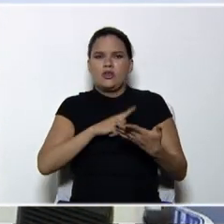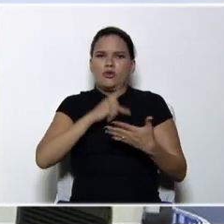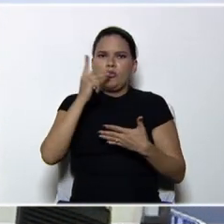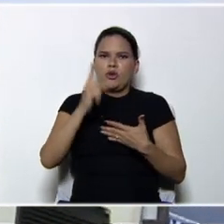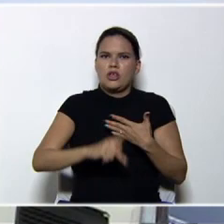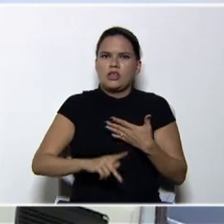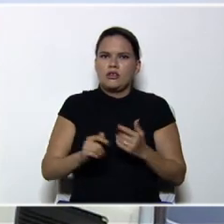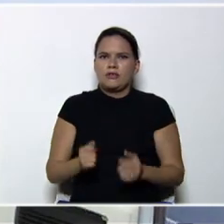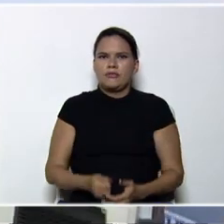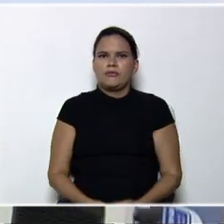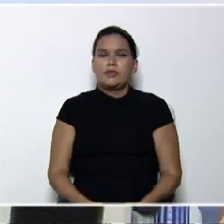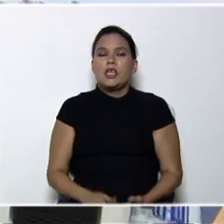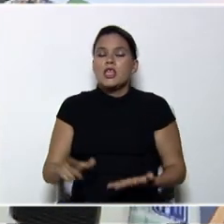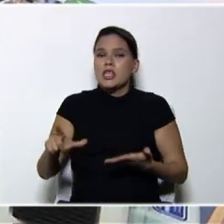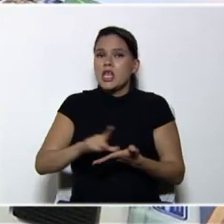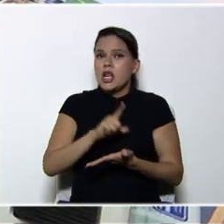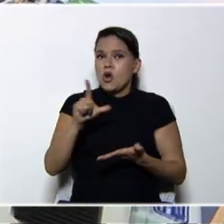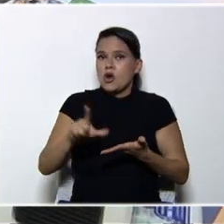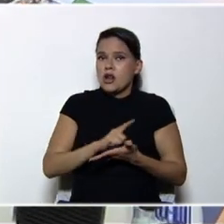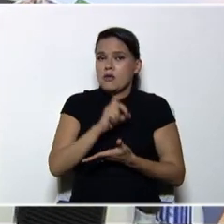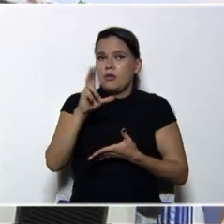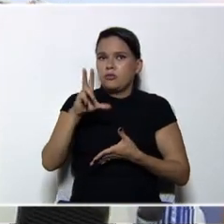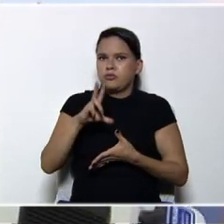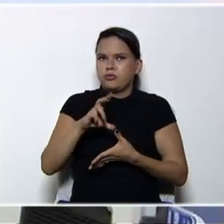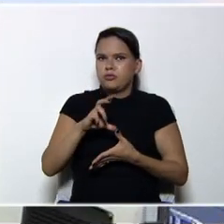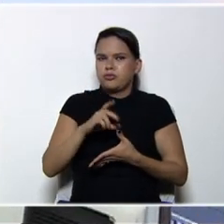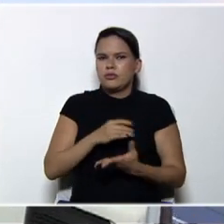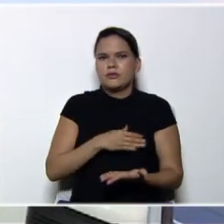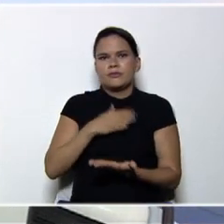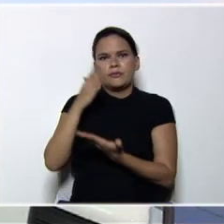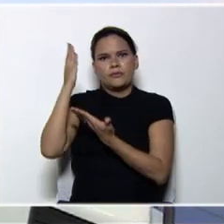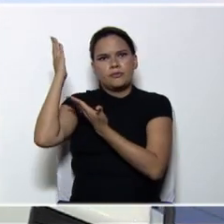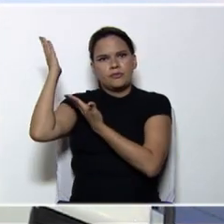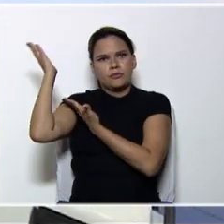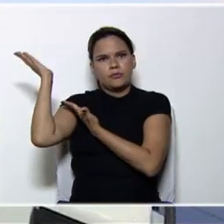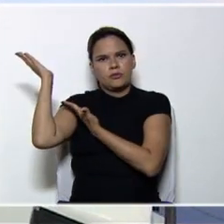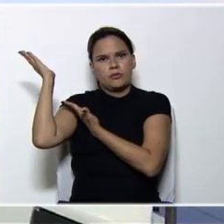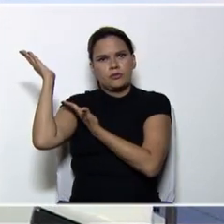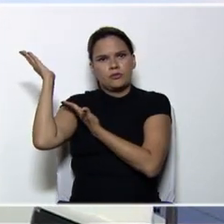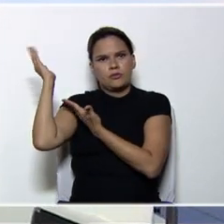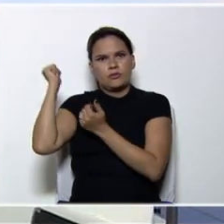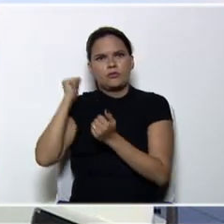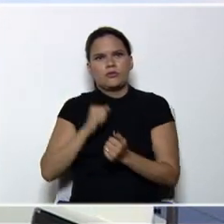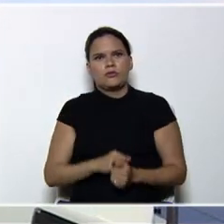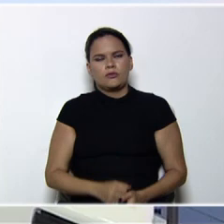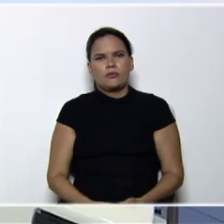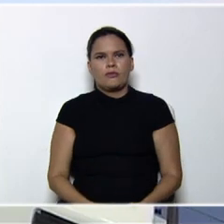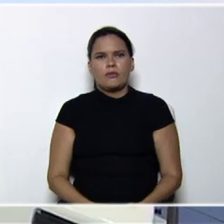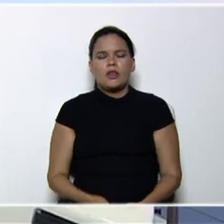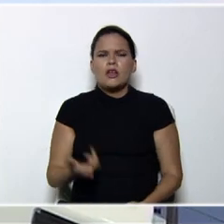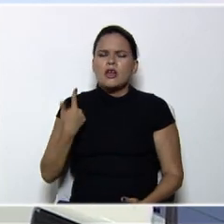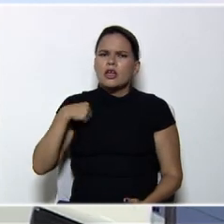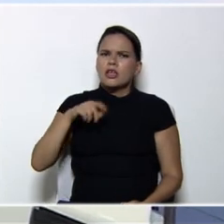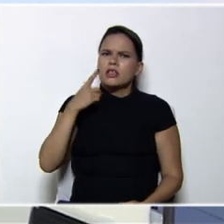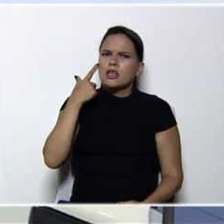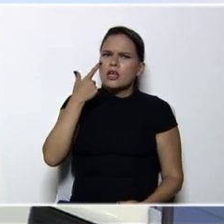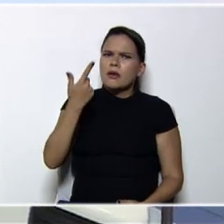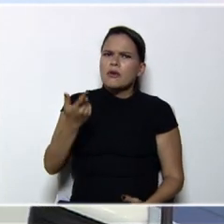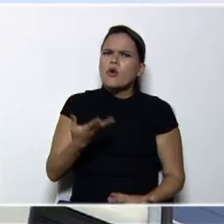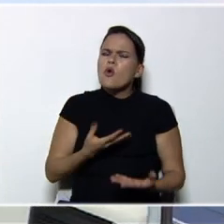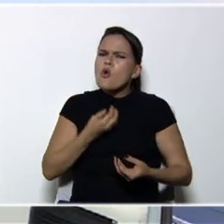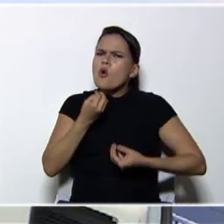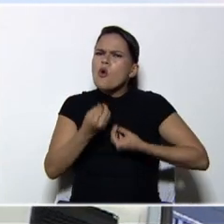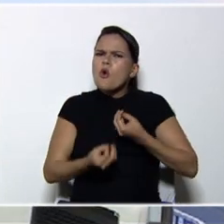Entonces, de los libros de la colección Bicentenario, yo les presento la siguiente sistematización que tiene que ver con